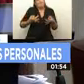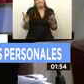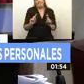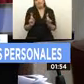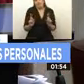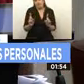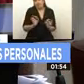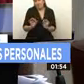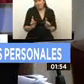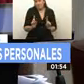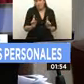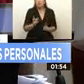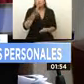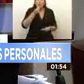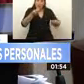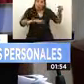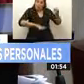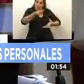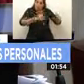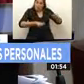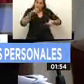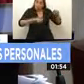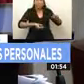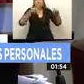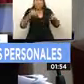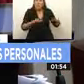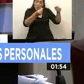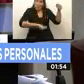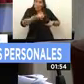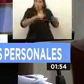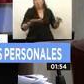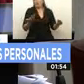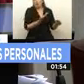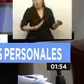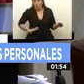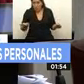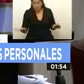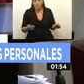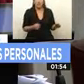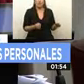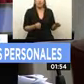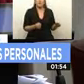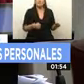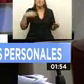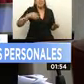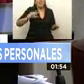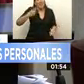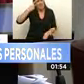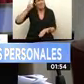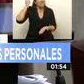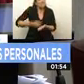que un presupuesto En definitiva Un gobierno tiene que